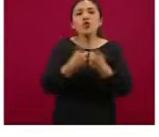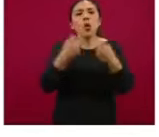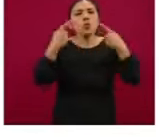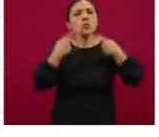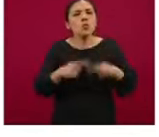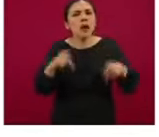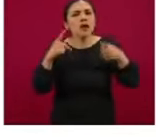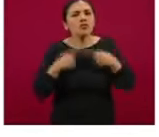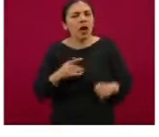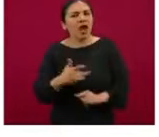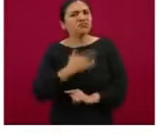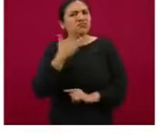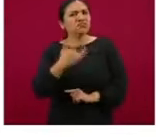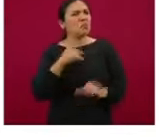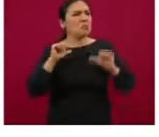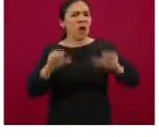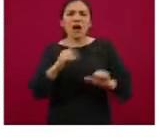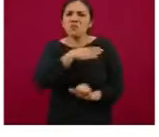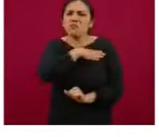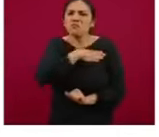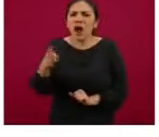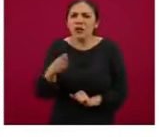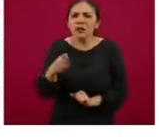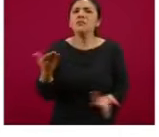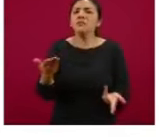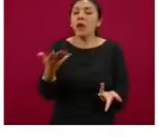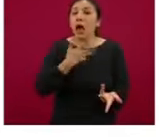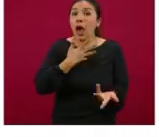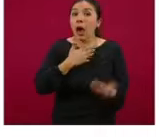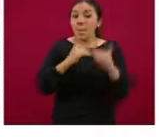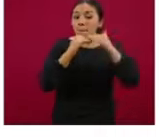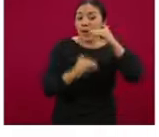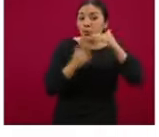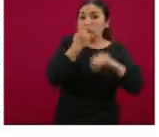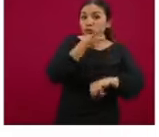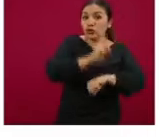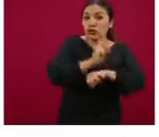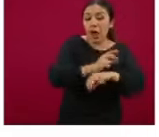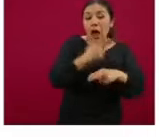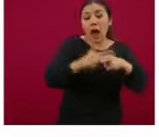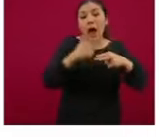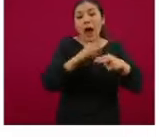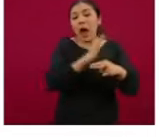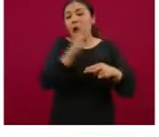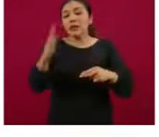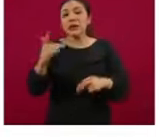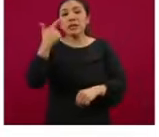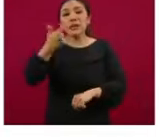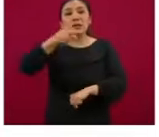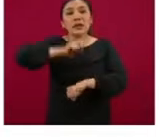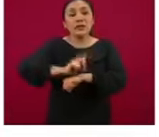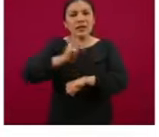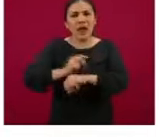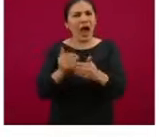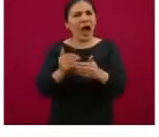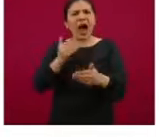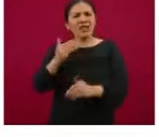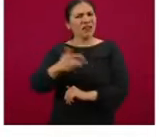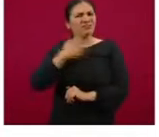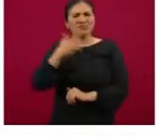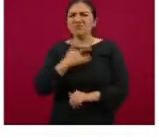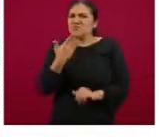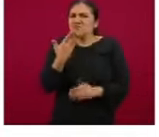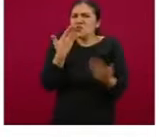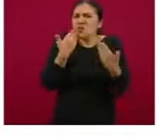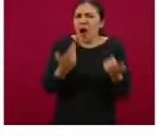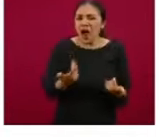personas asintomáticas, porque tiene de -2 hasta 7, o sea, es decir, antes de que inicien los síntomas,